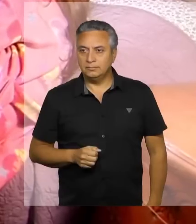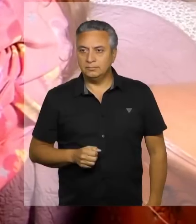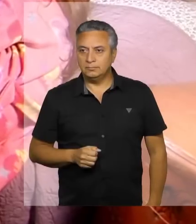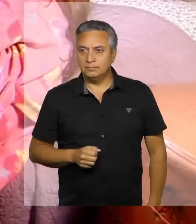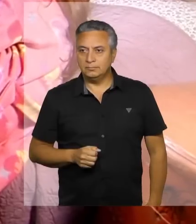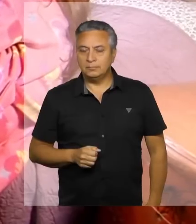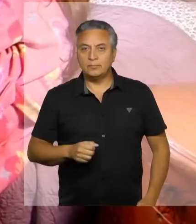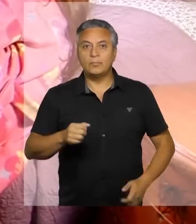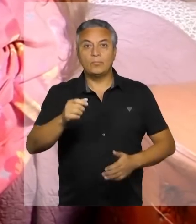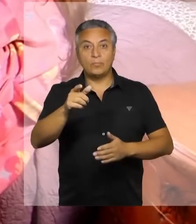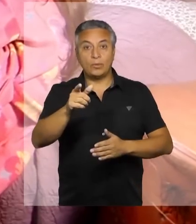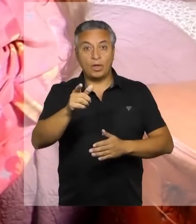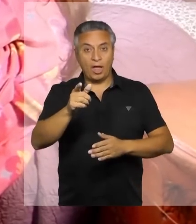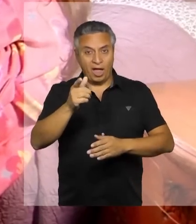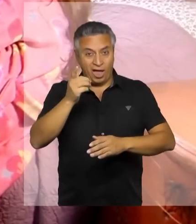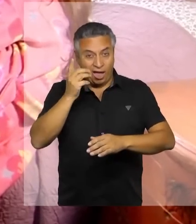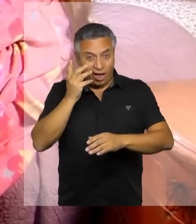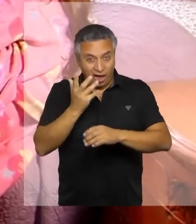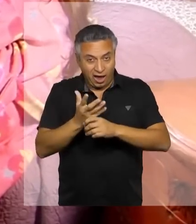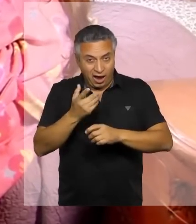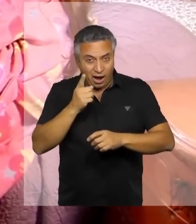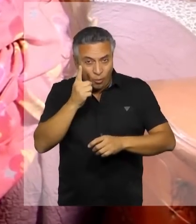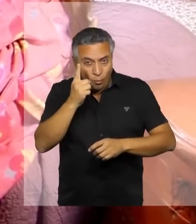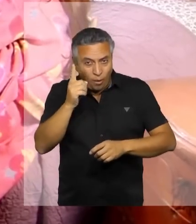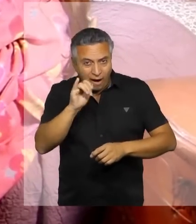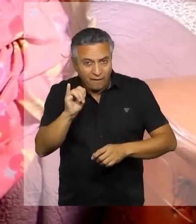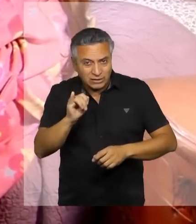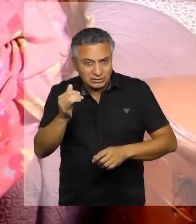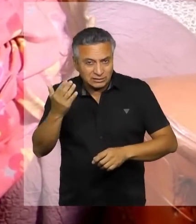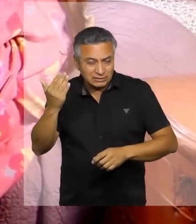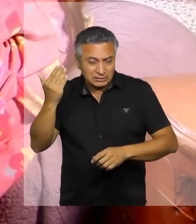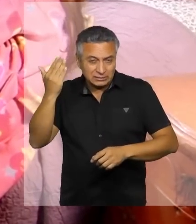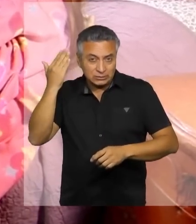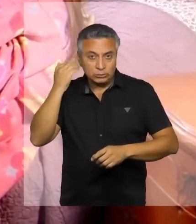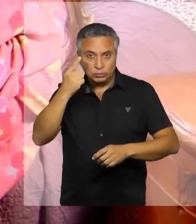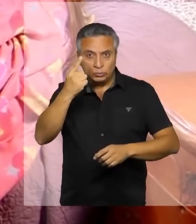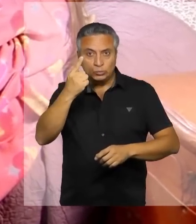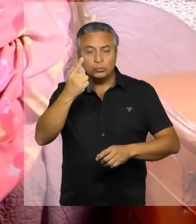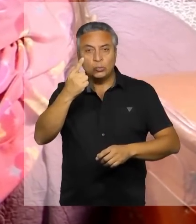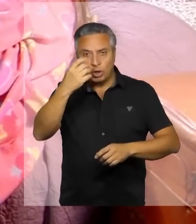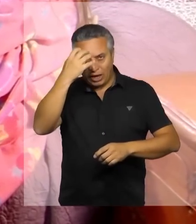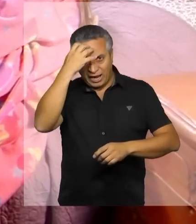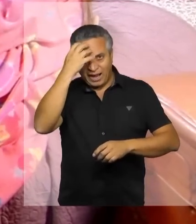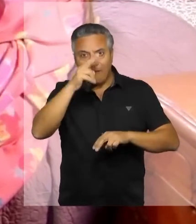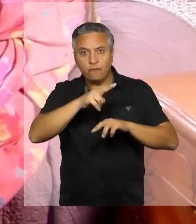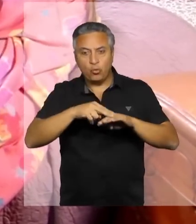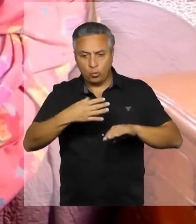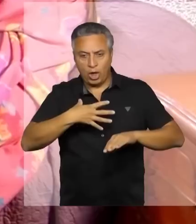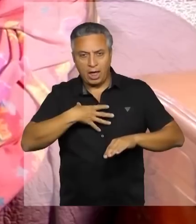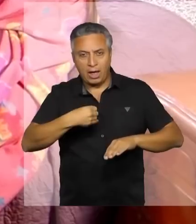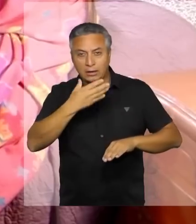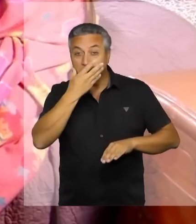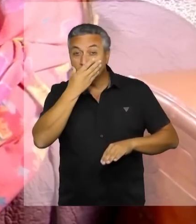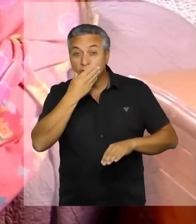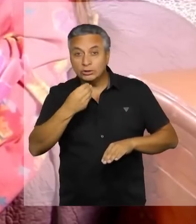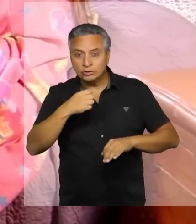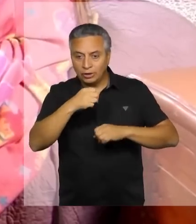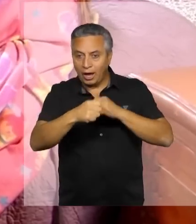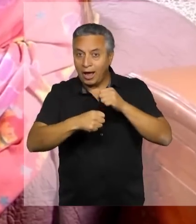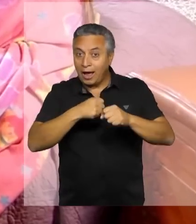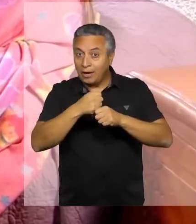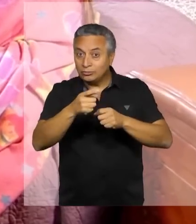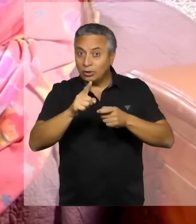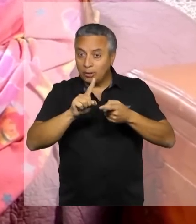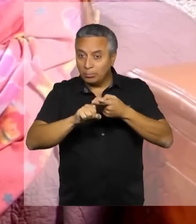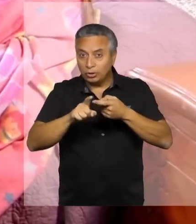Había una vez un rey viudo que tenía una hija muy, muy linda. Unos años después de haber perdido a su esposa, conoció a una mujer que